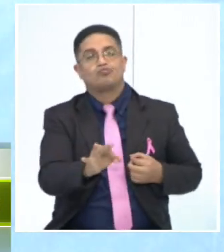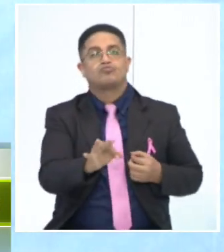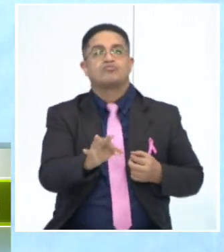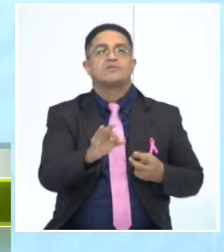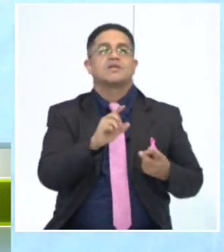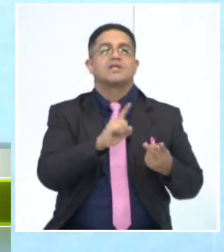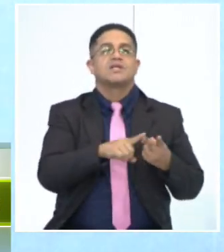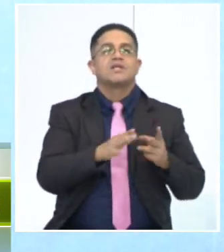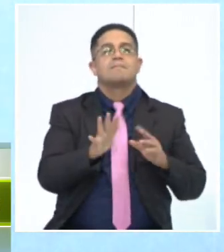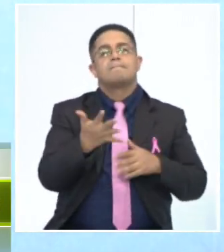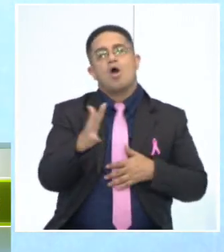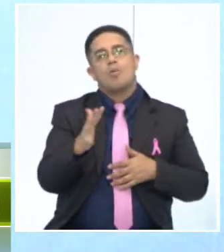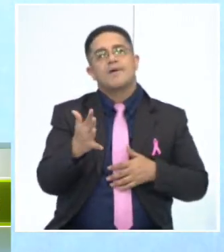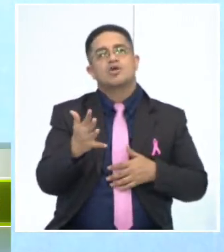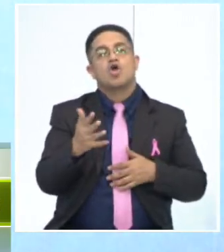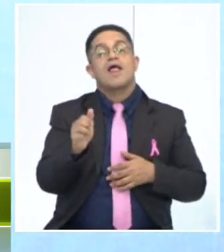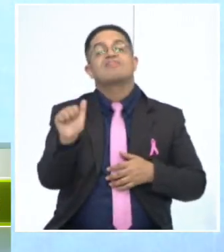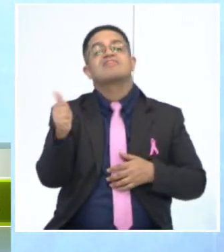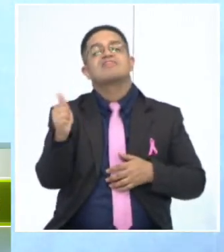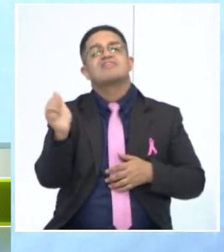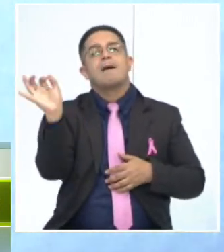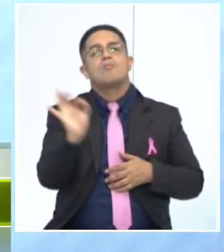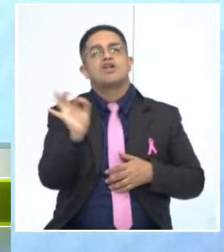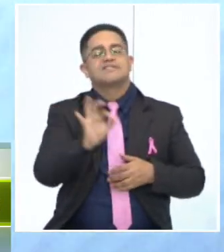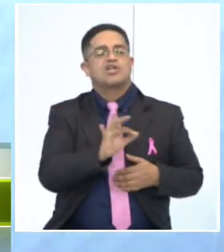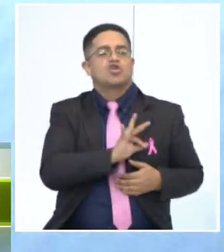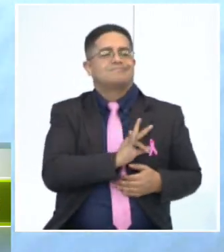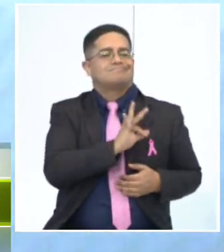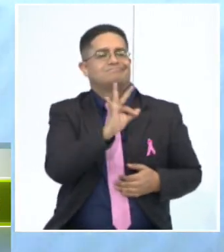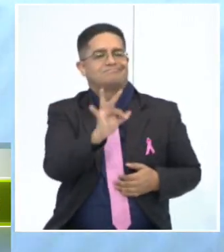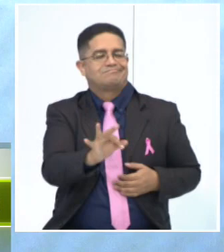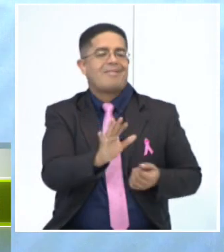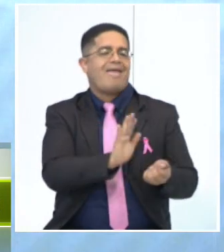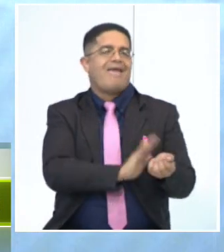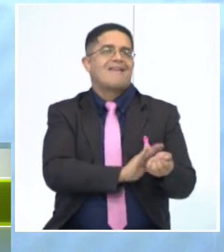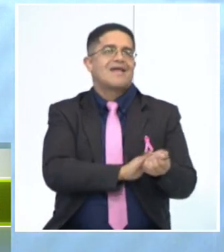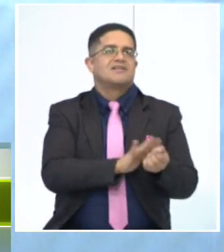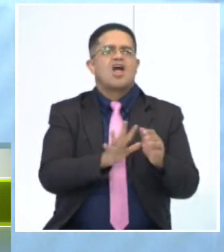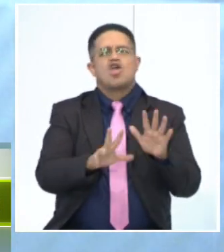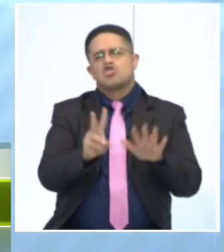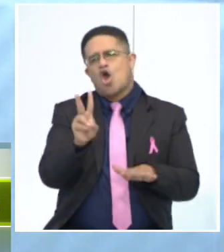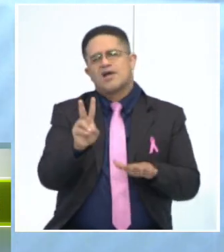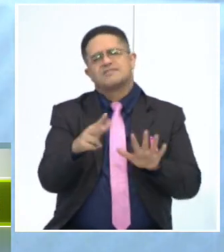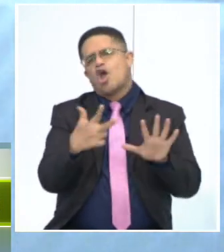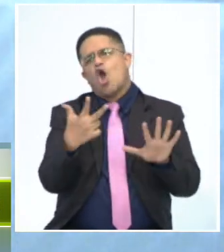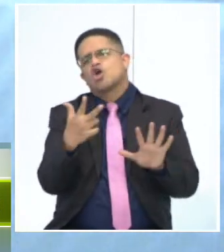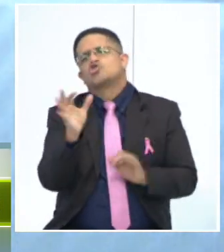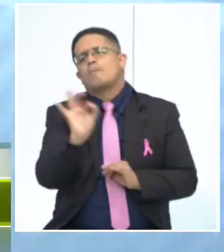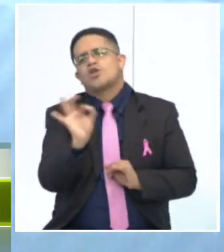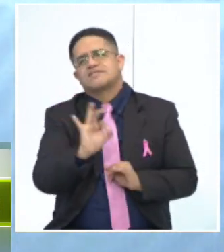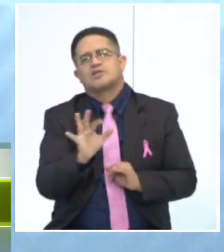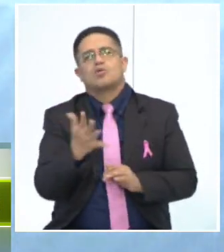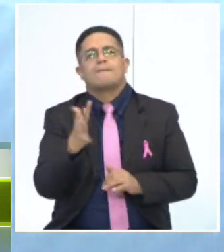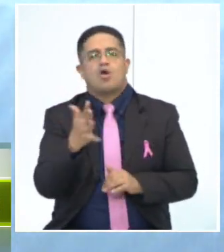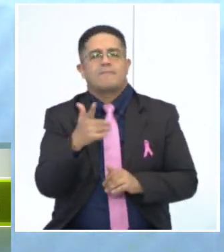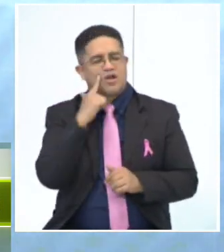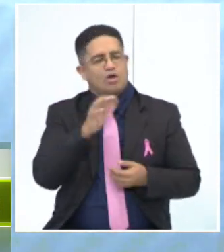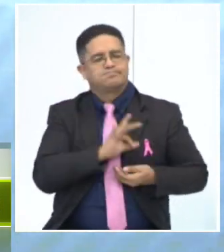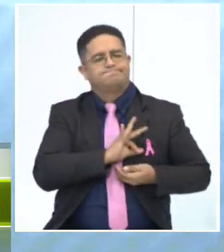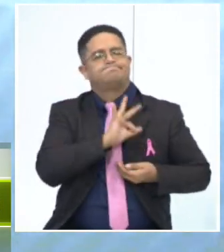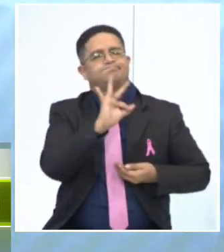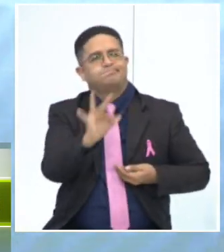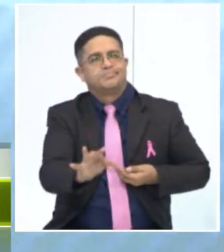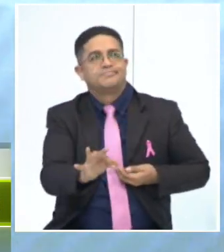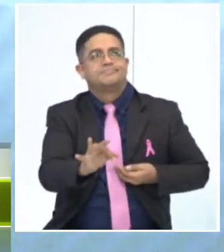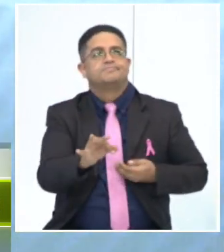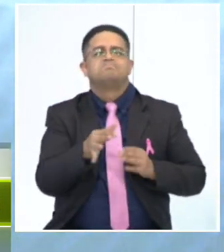y aproximadamente representa un 10%. Hay literatura que te habla de un 12, de un 8, aproximadamente un 10% de los cánceres son heredables